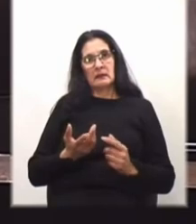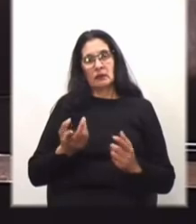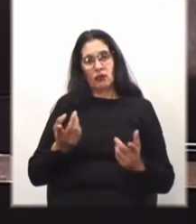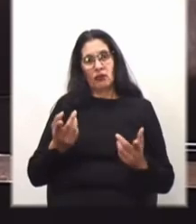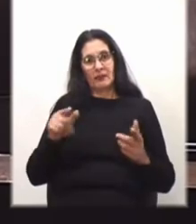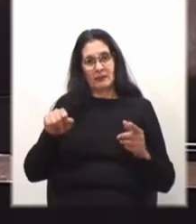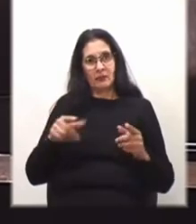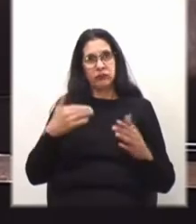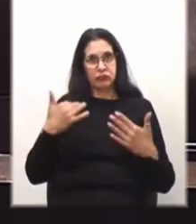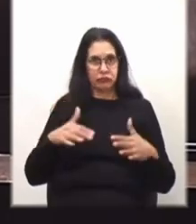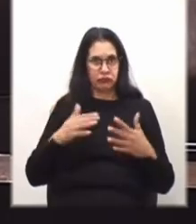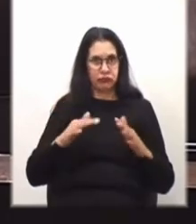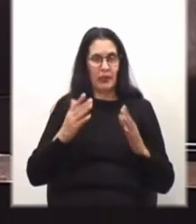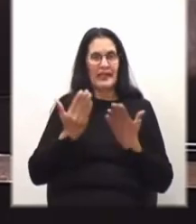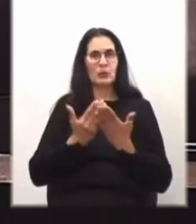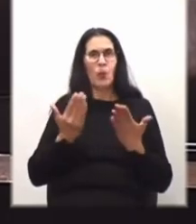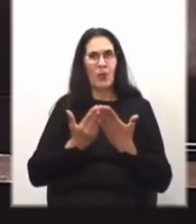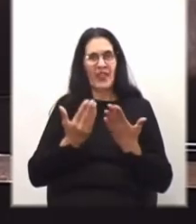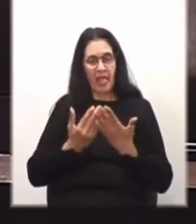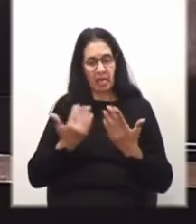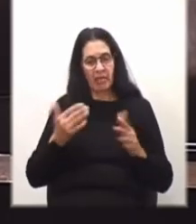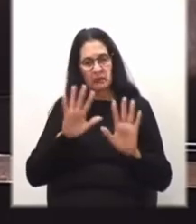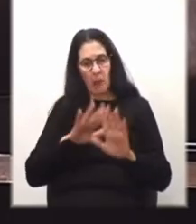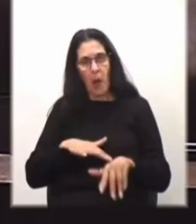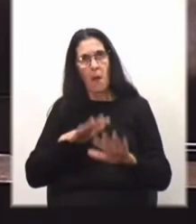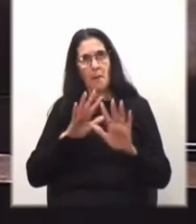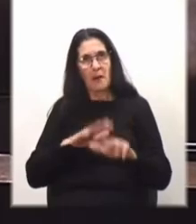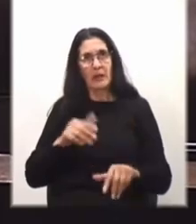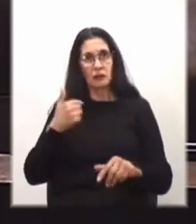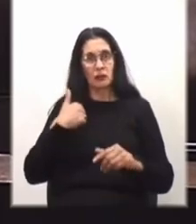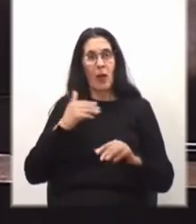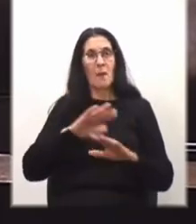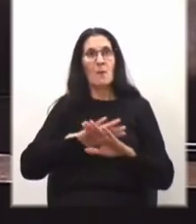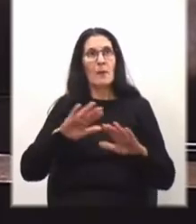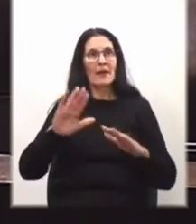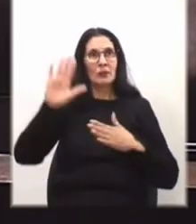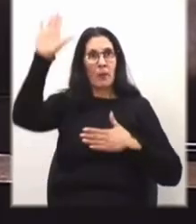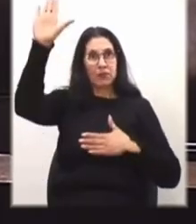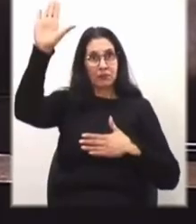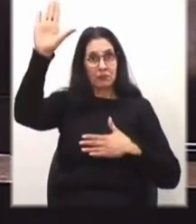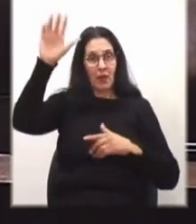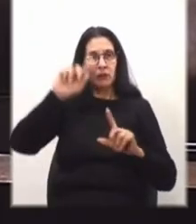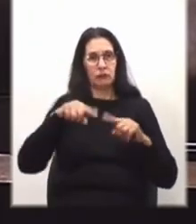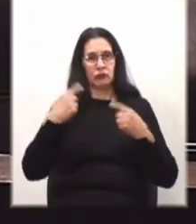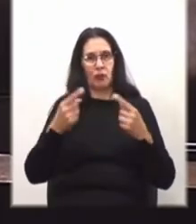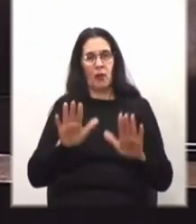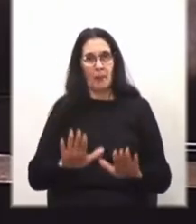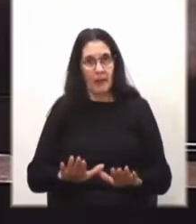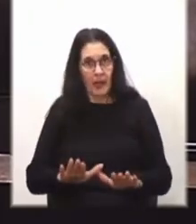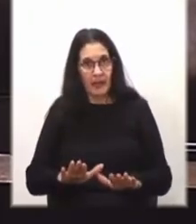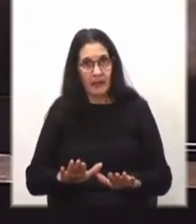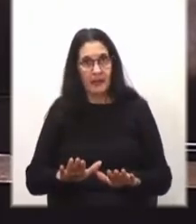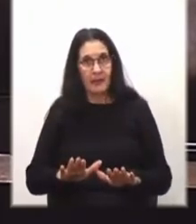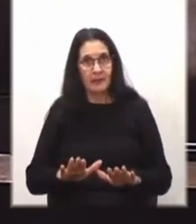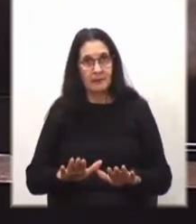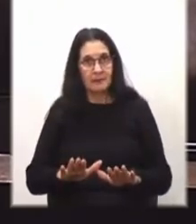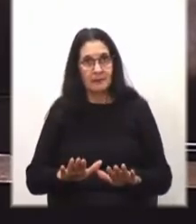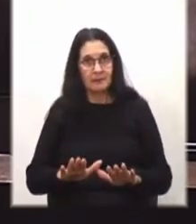Avanzaban columnas de estudiantes o lo que fuera, y en un momento yo hacía así y la barra paraba toda.